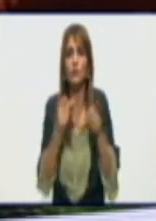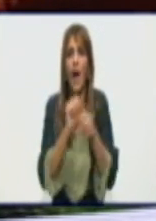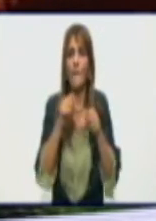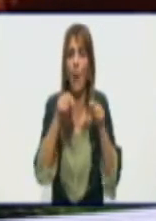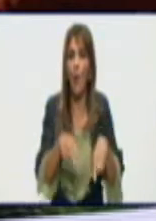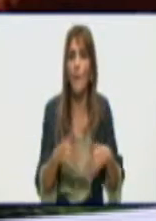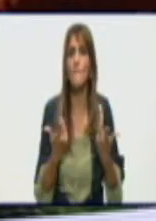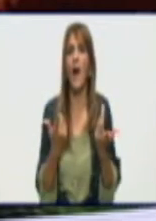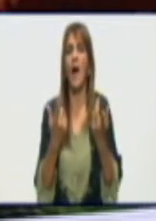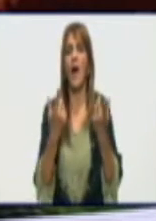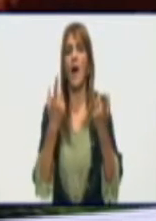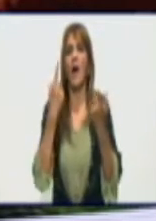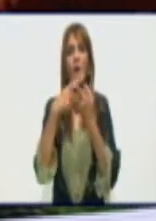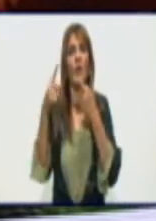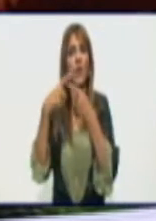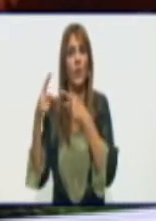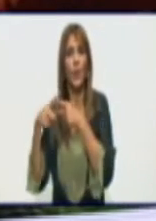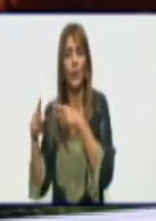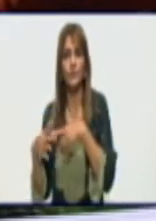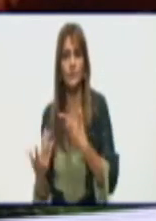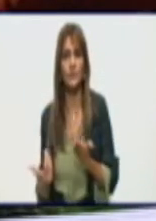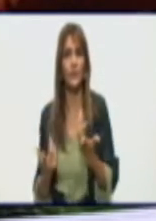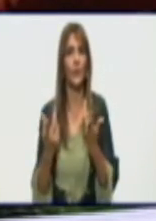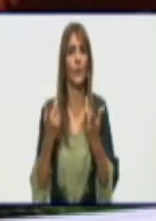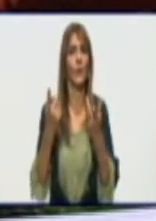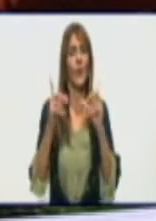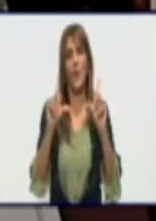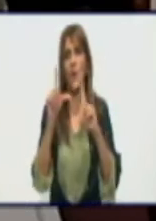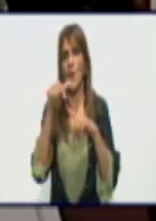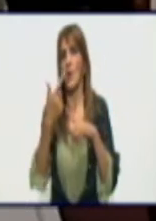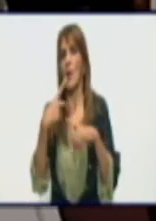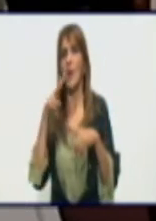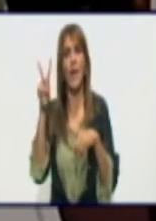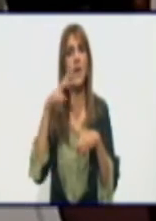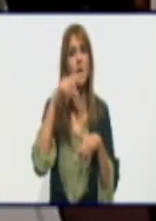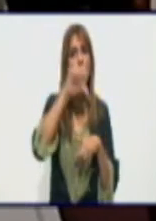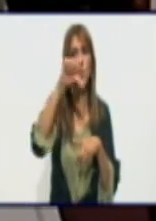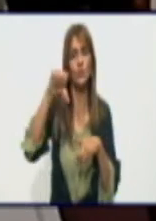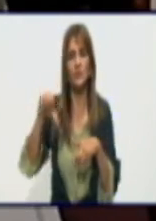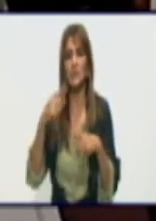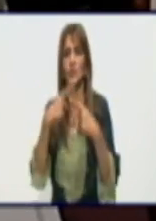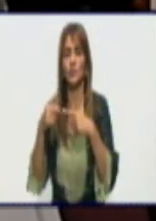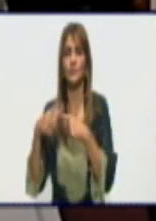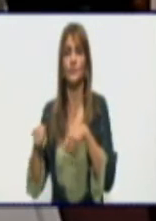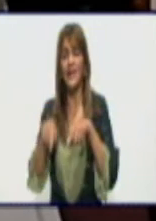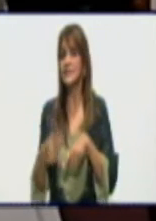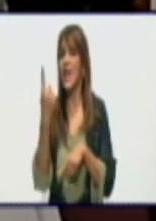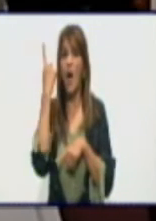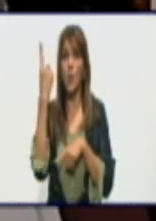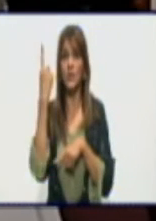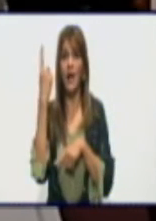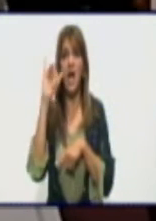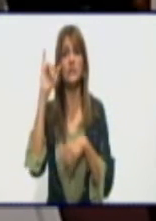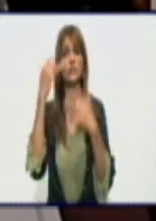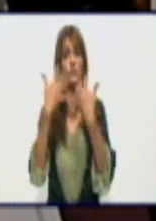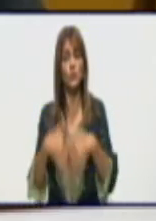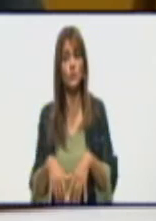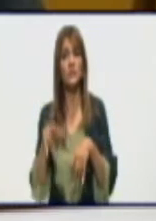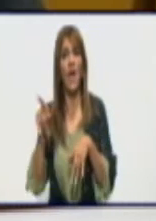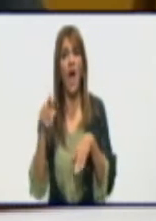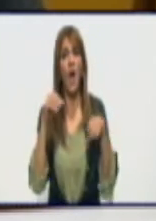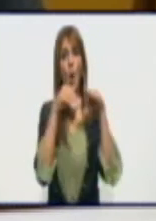encurtidos también hacen allí, y muy bien todo, de verdad. En el caso de Bayamo, Grisel, ¿esta es la única industria conservera que tiene?